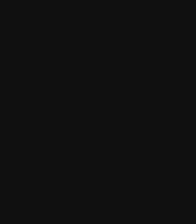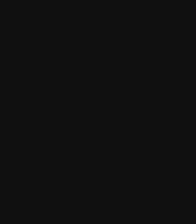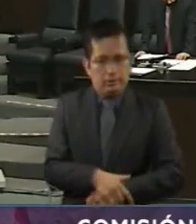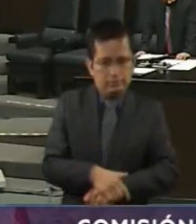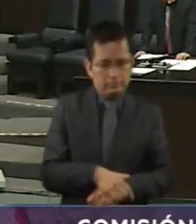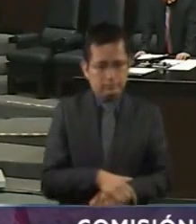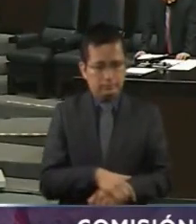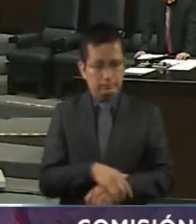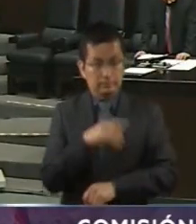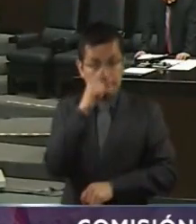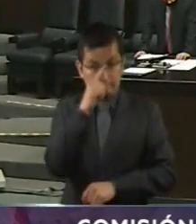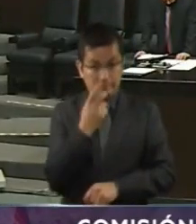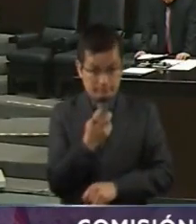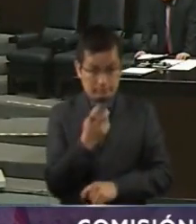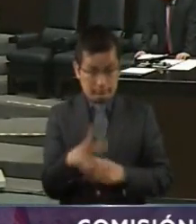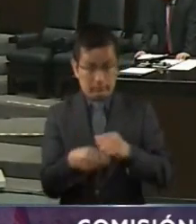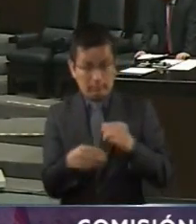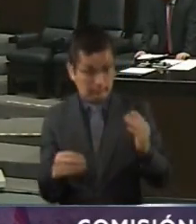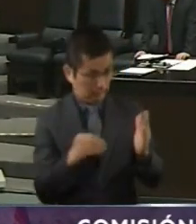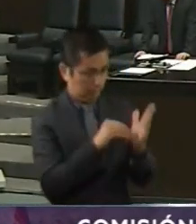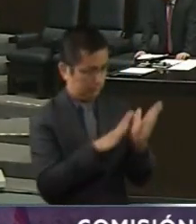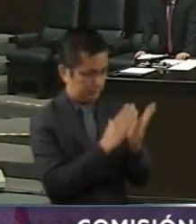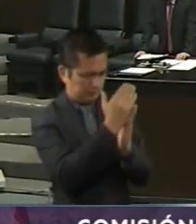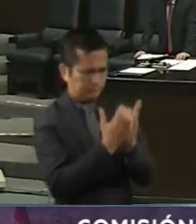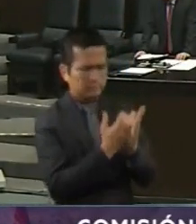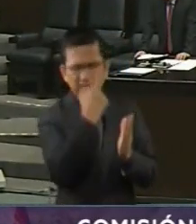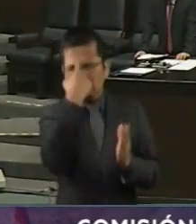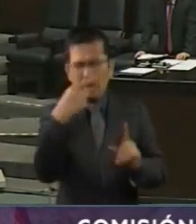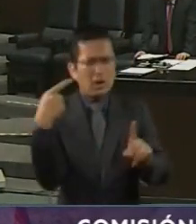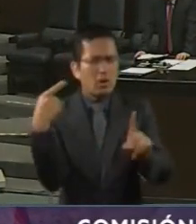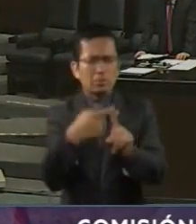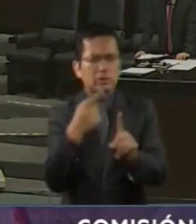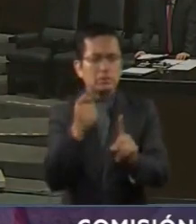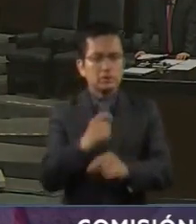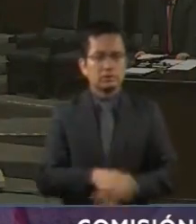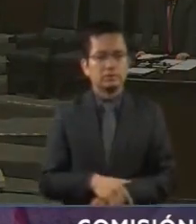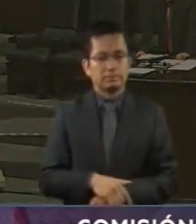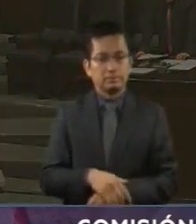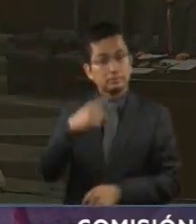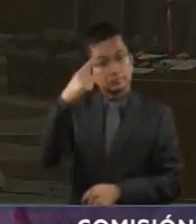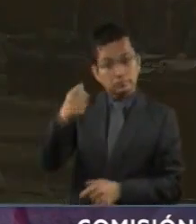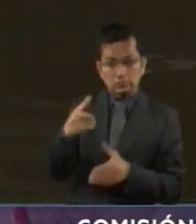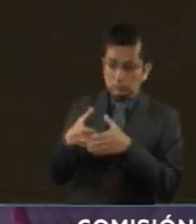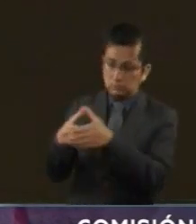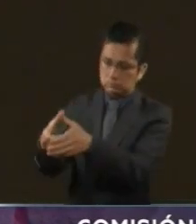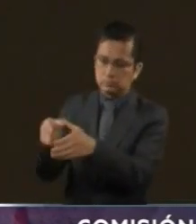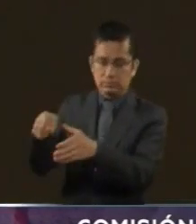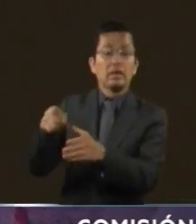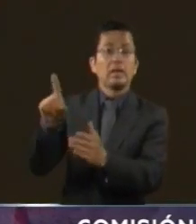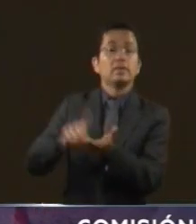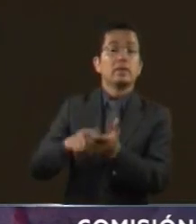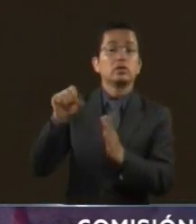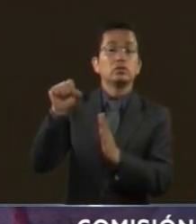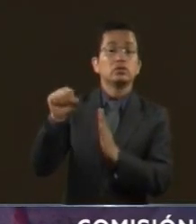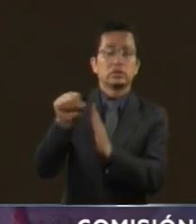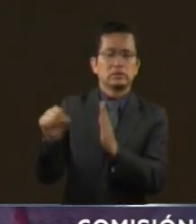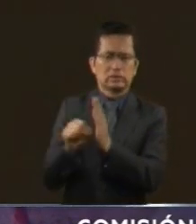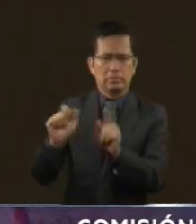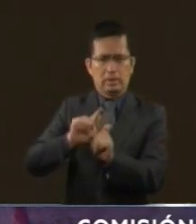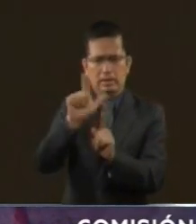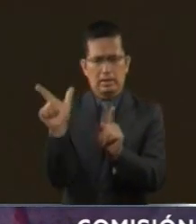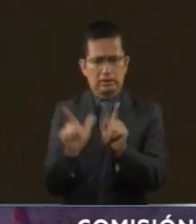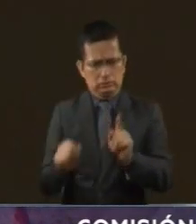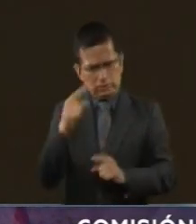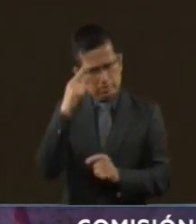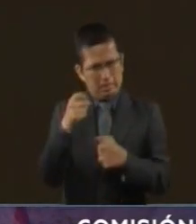se pretende fortalecer en términos generales el Secretariado Ejecutivo del Sistema Nacional de